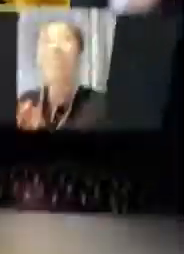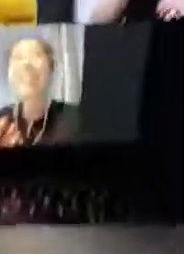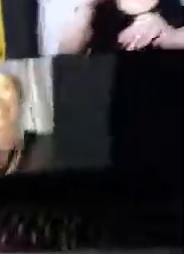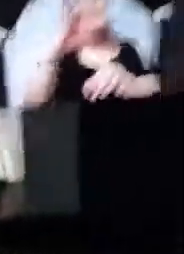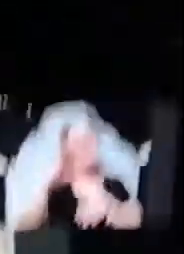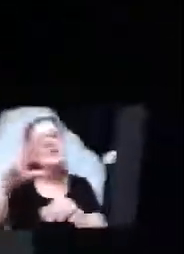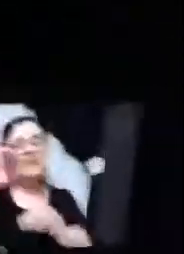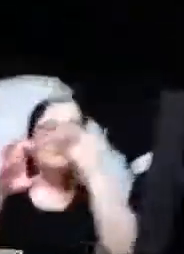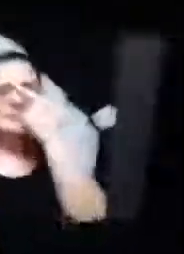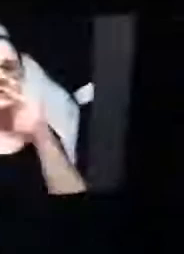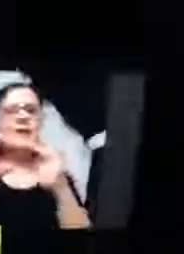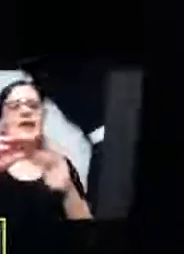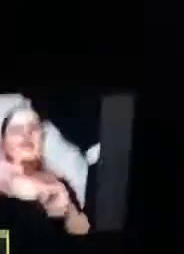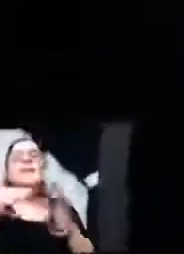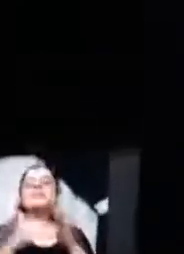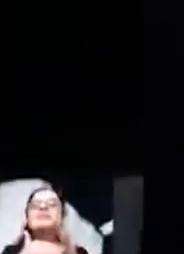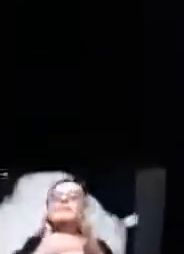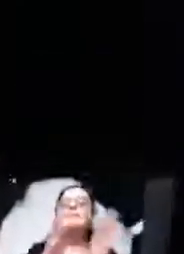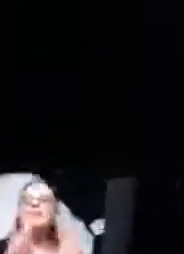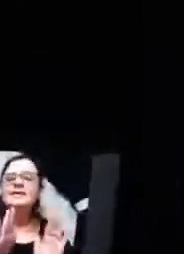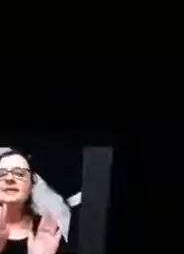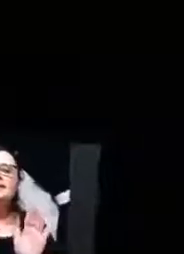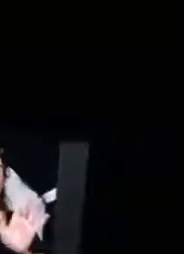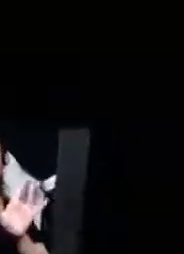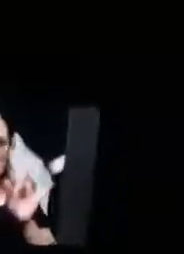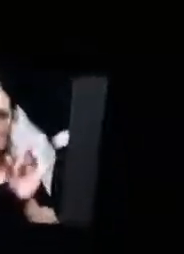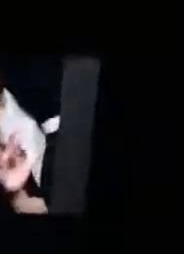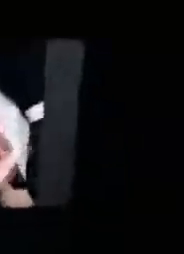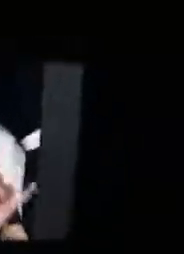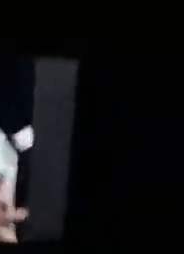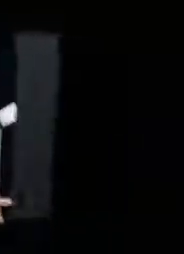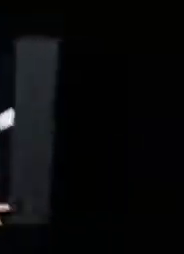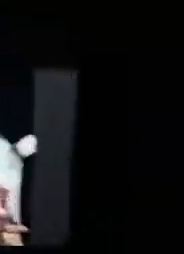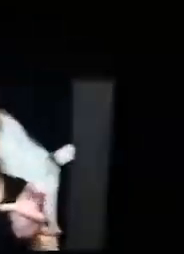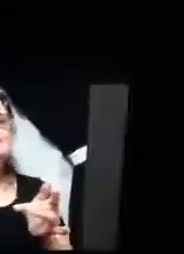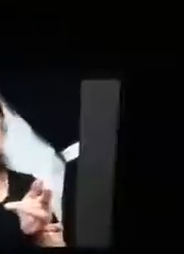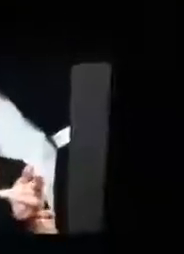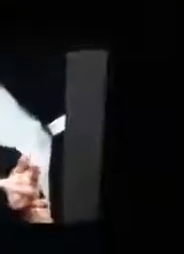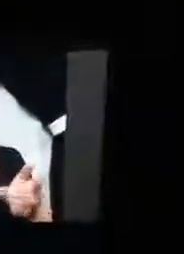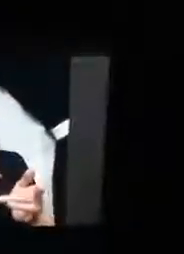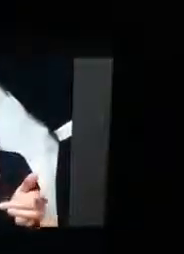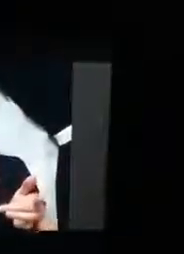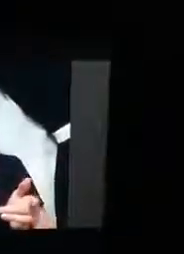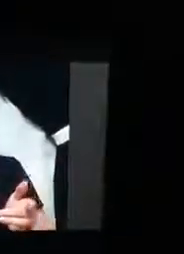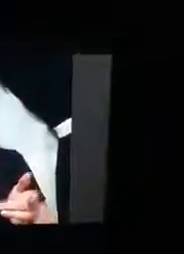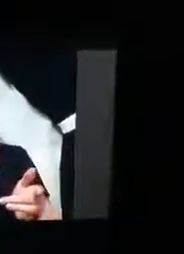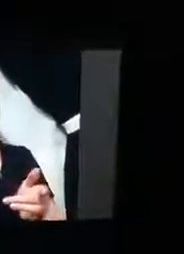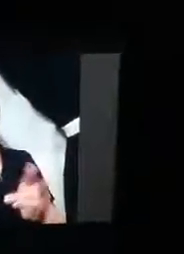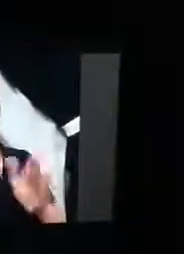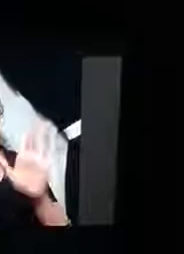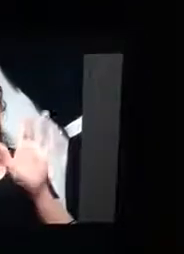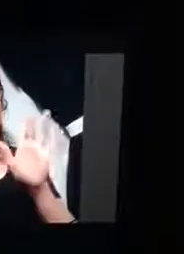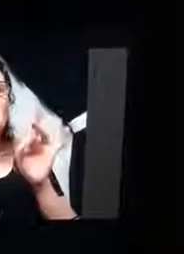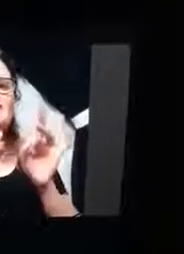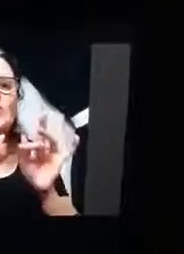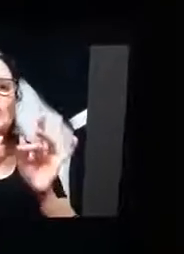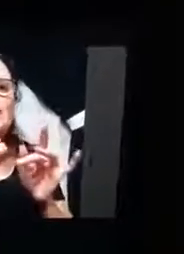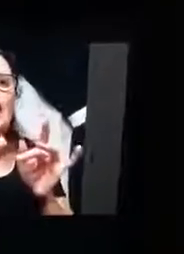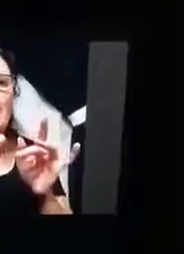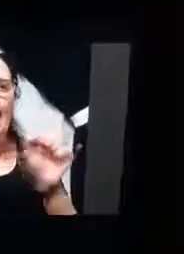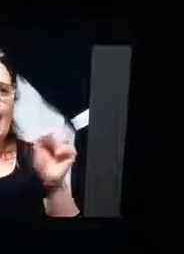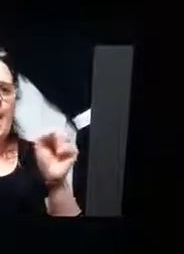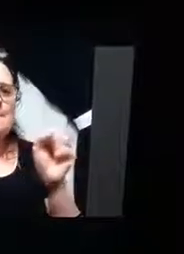la dificultad, o sea, reconocer una dificultad no es malo, es al contrario, es la herramienta base que nos